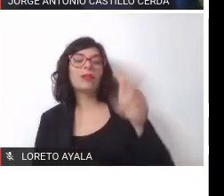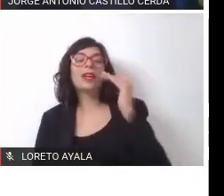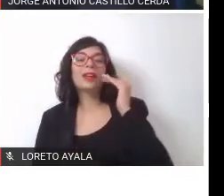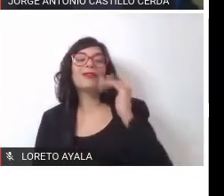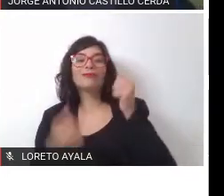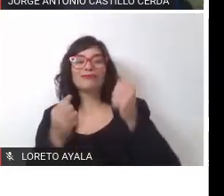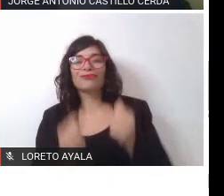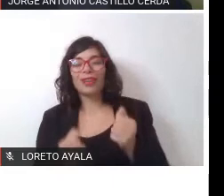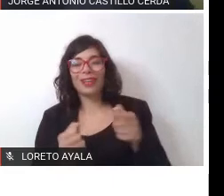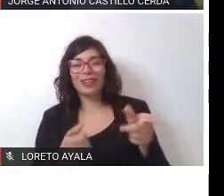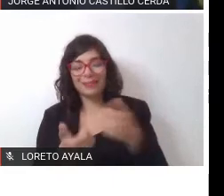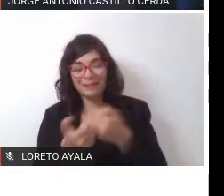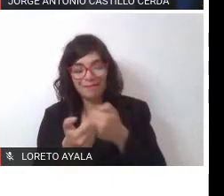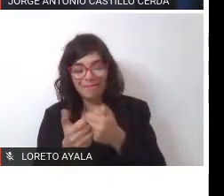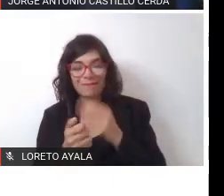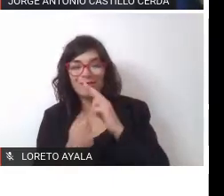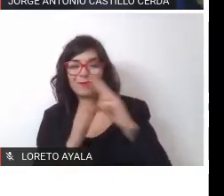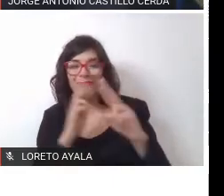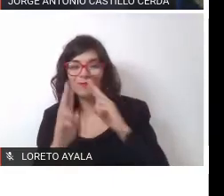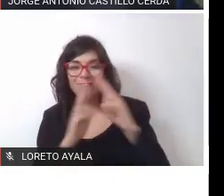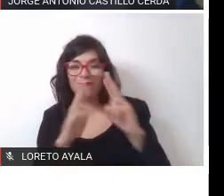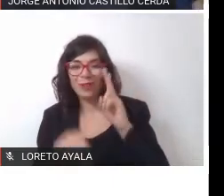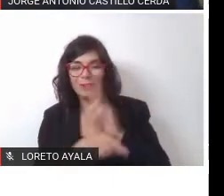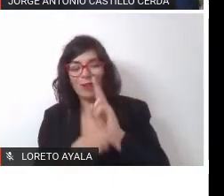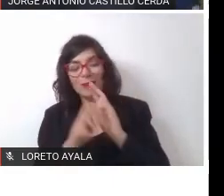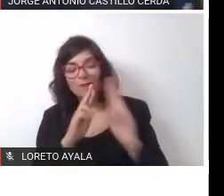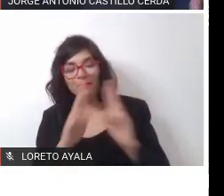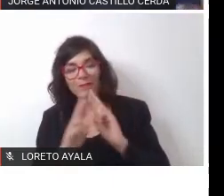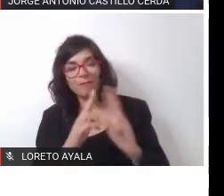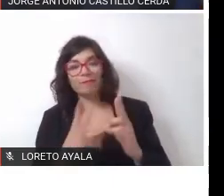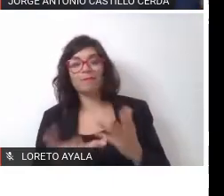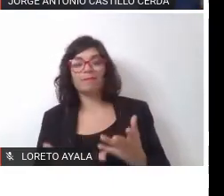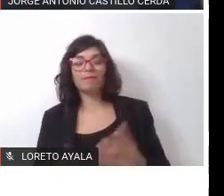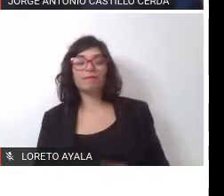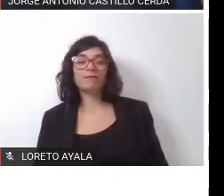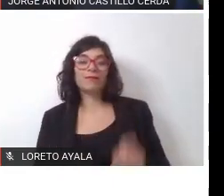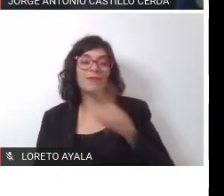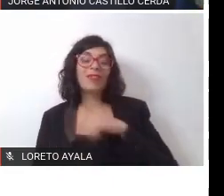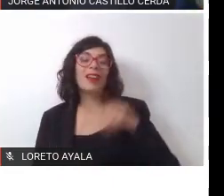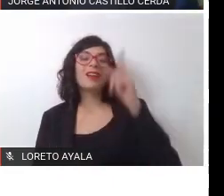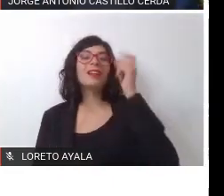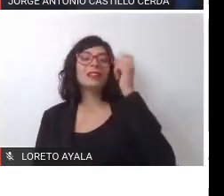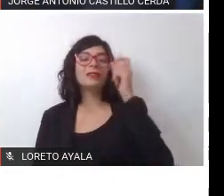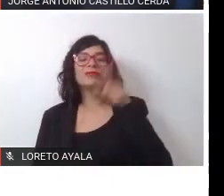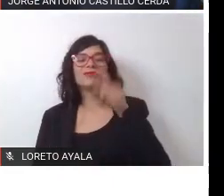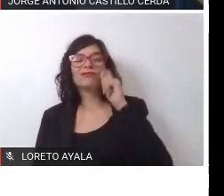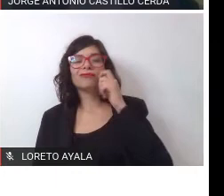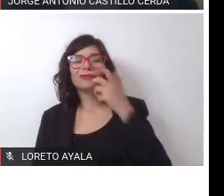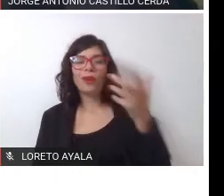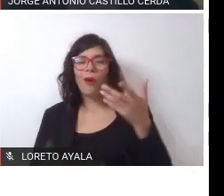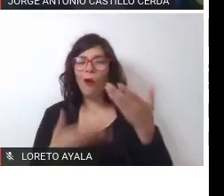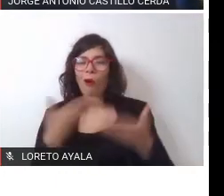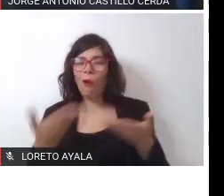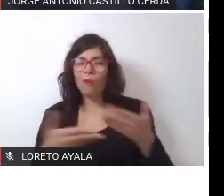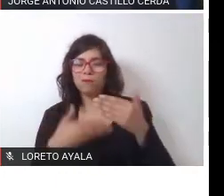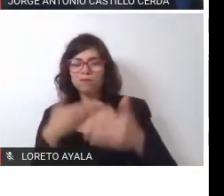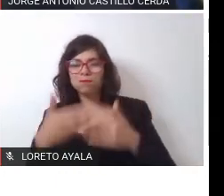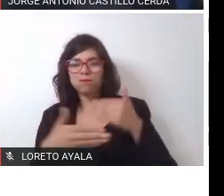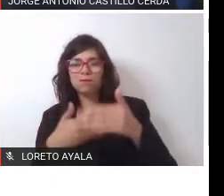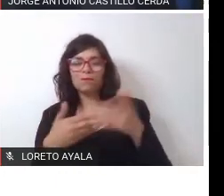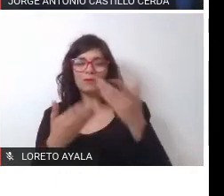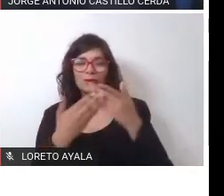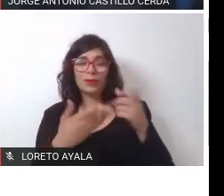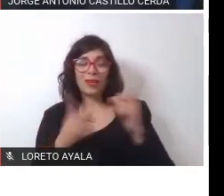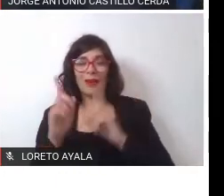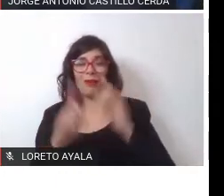pueda contestarle al profesor. Así que ahí hemos ido entendiendo esta lógica de trabajo. Hemos visto niños arriba de los